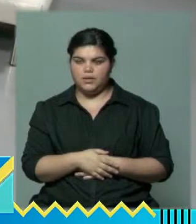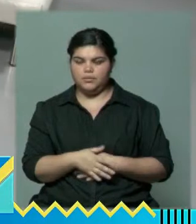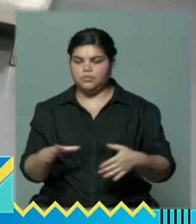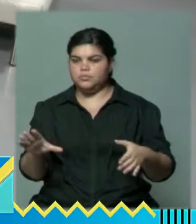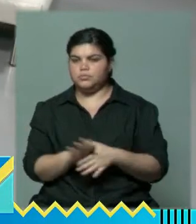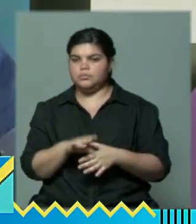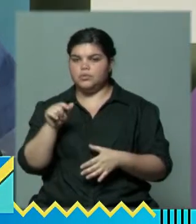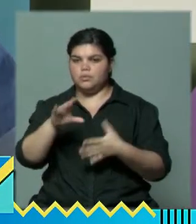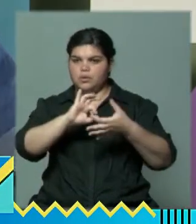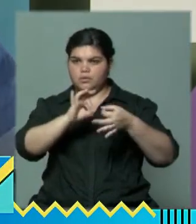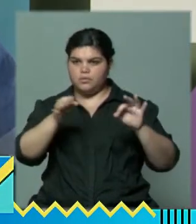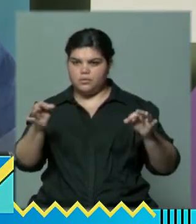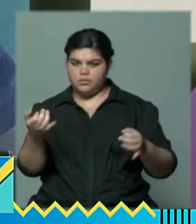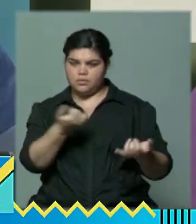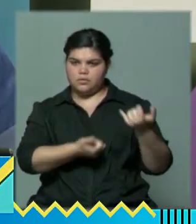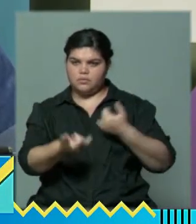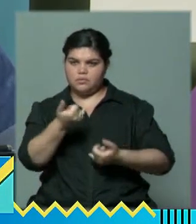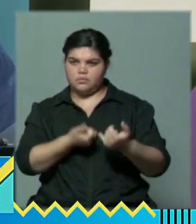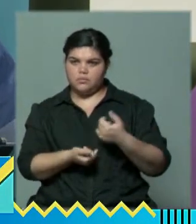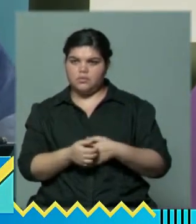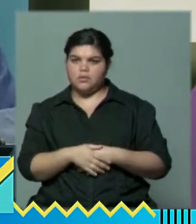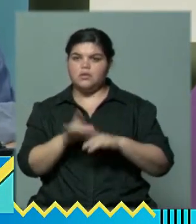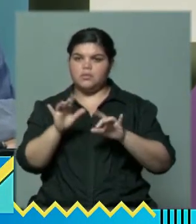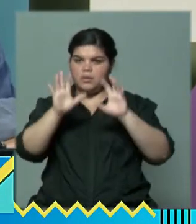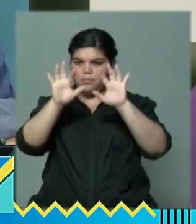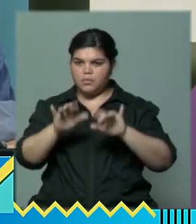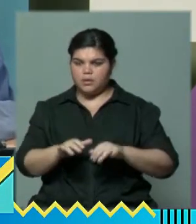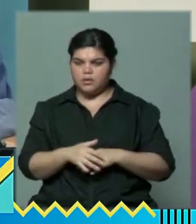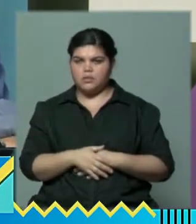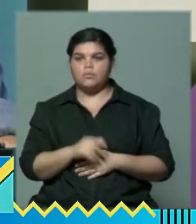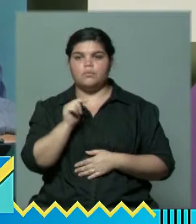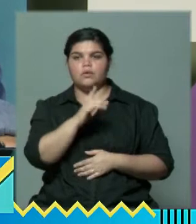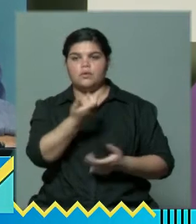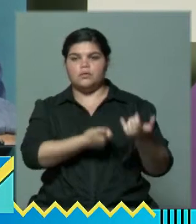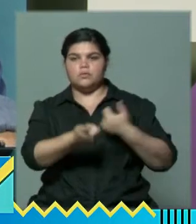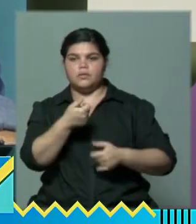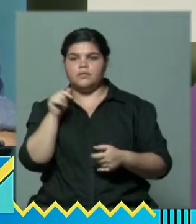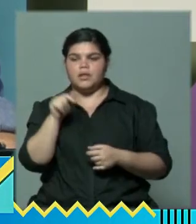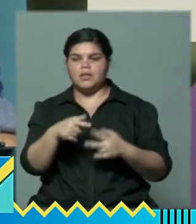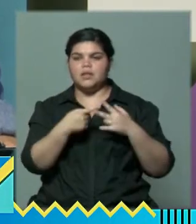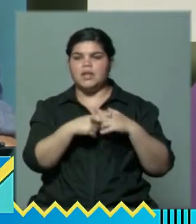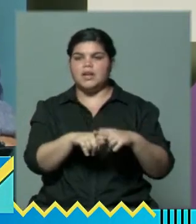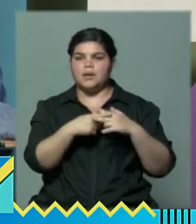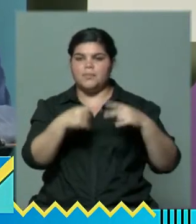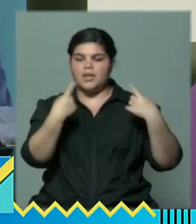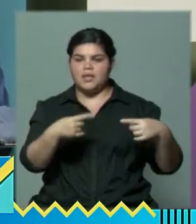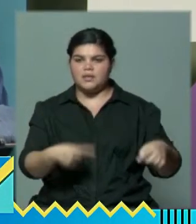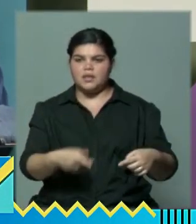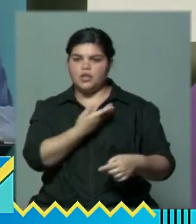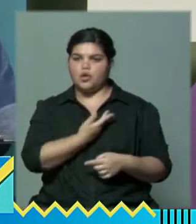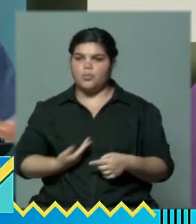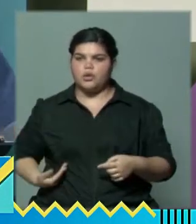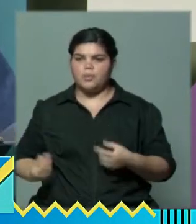que vos mencionabas, o por lo menos salió en un portal web aquí, decías, es una herramienta del Estado para detener a